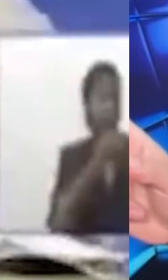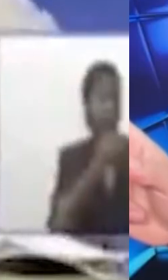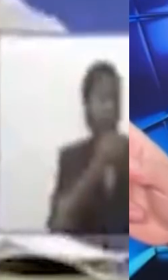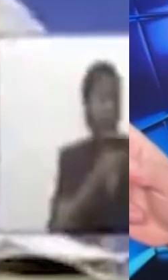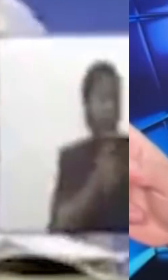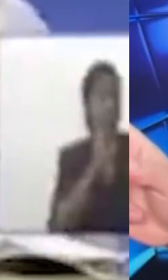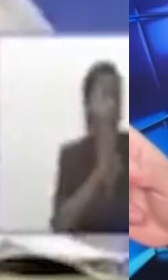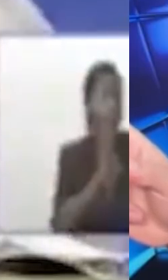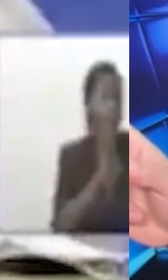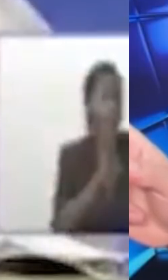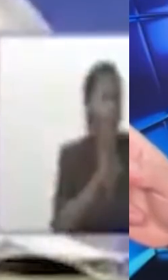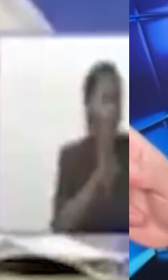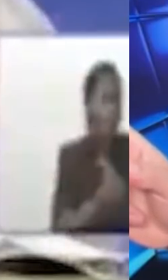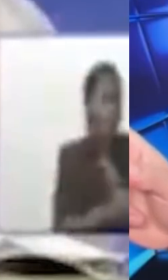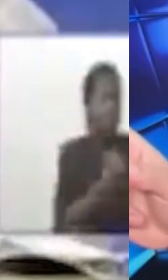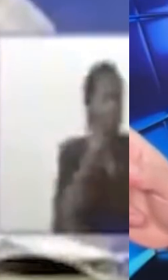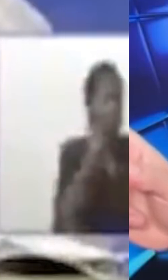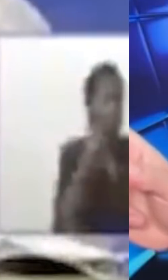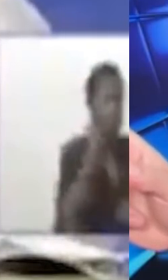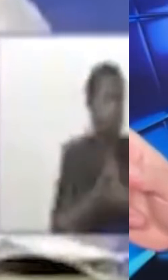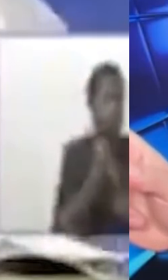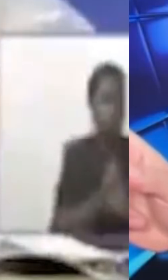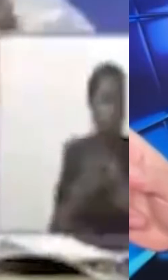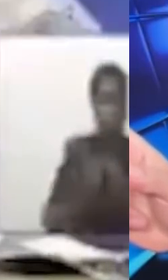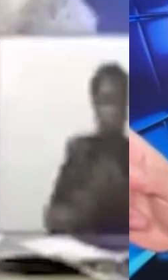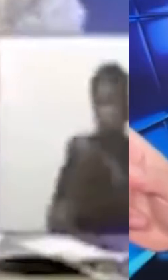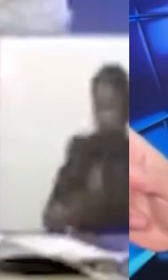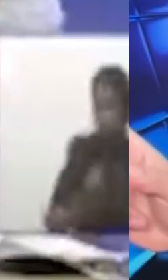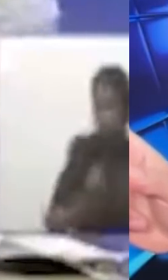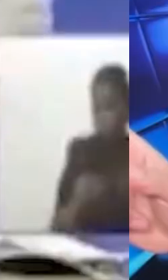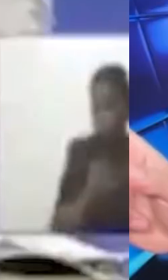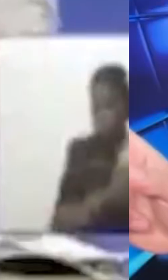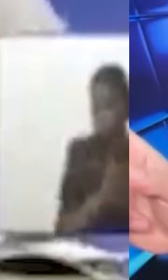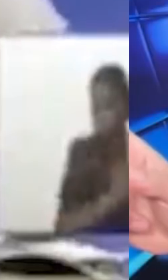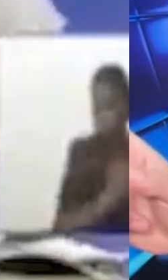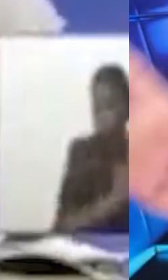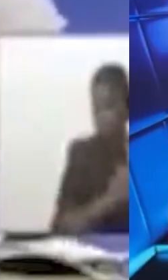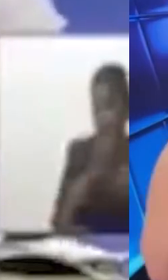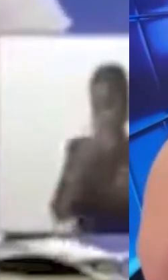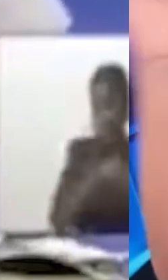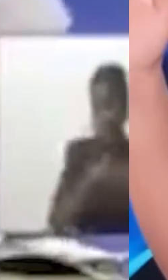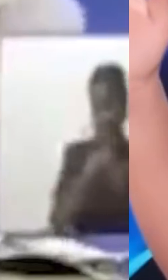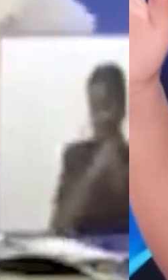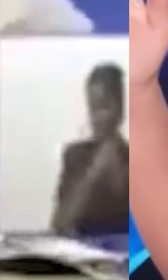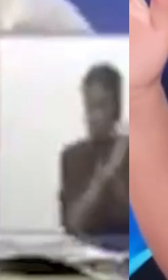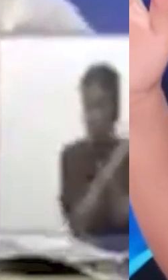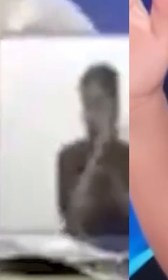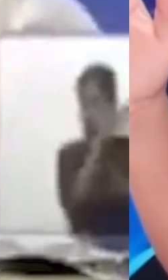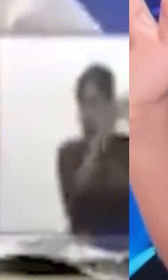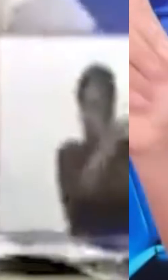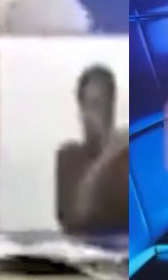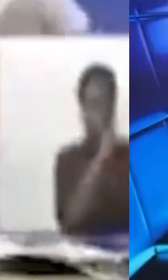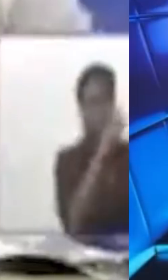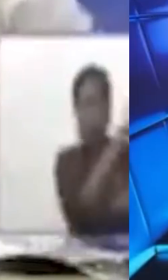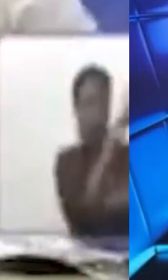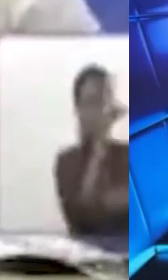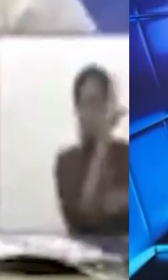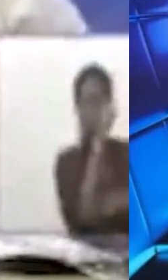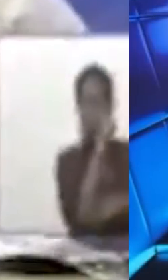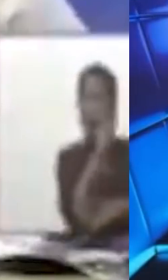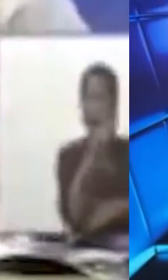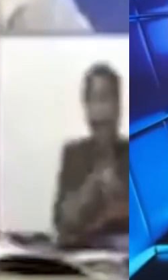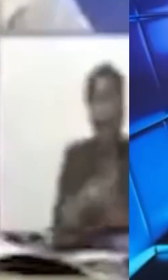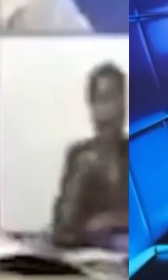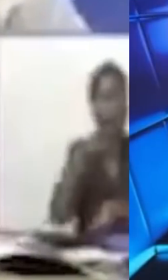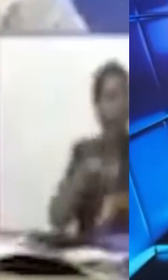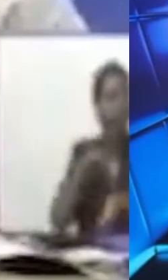8 fallecidos según la norma por carro fúnebre, inclusive por la funeraria, que voy a hablar más adelante después también de lo que nos estamos, a lo que nos estamos